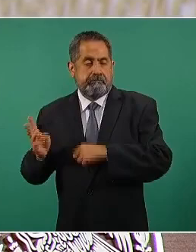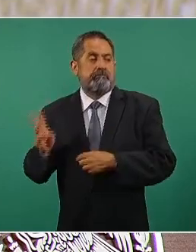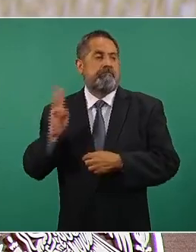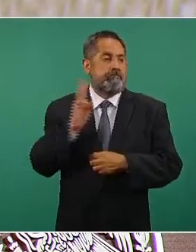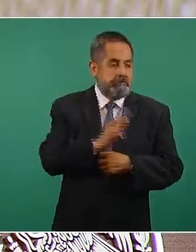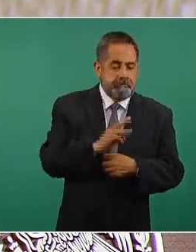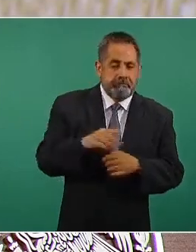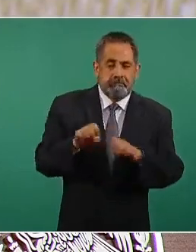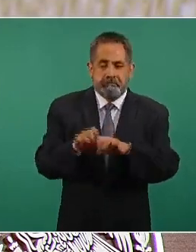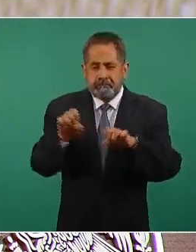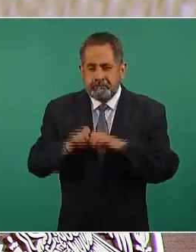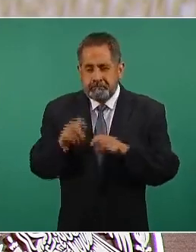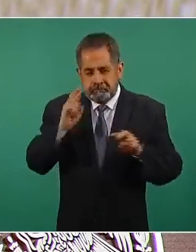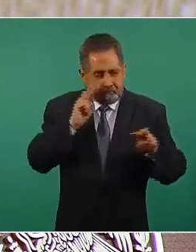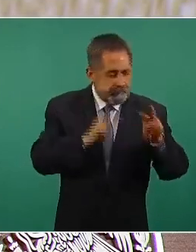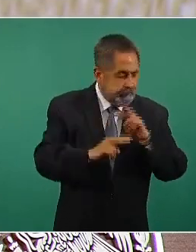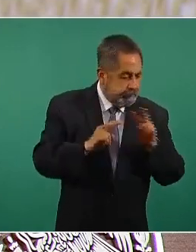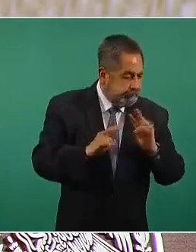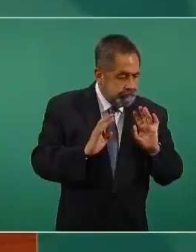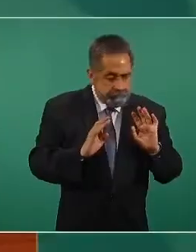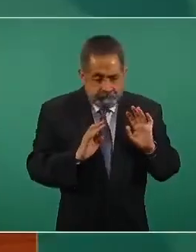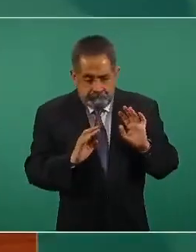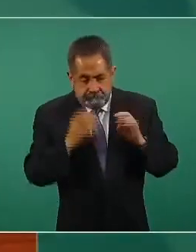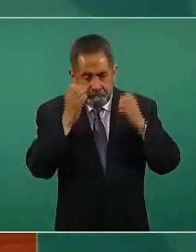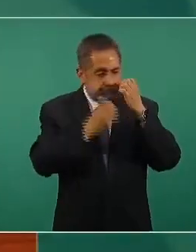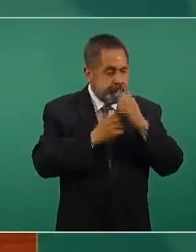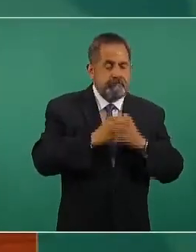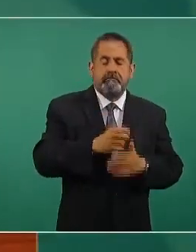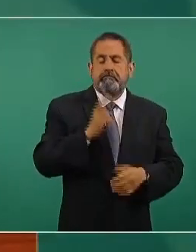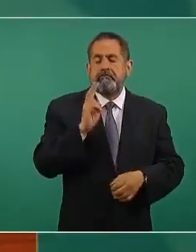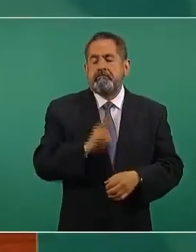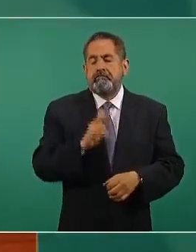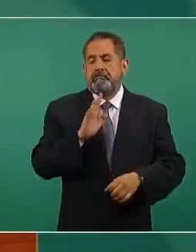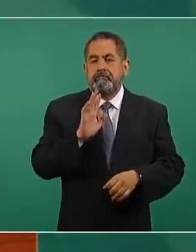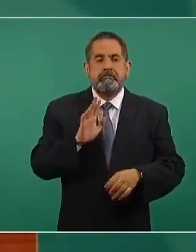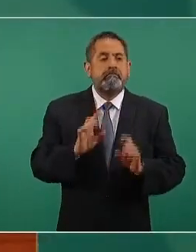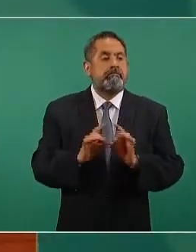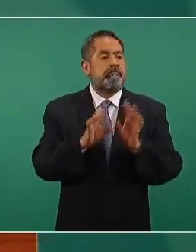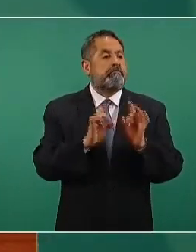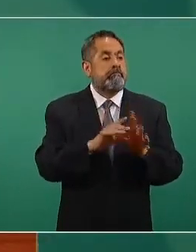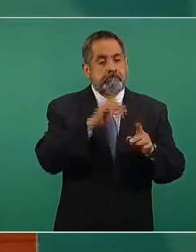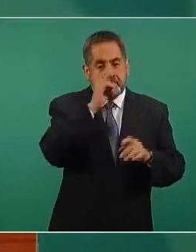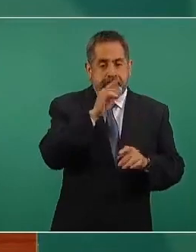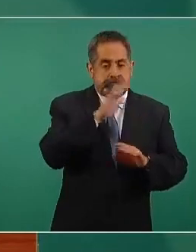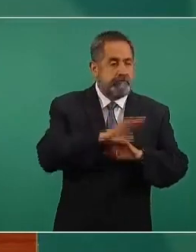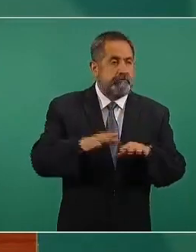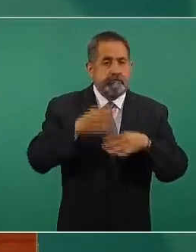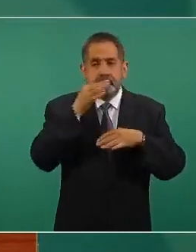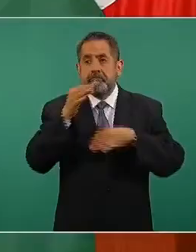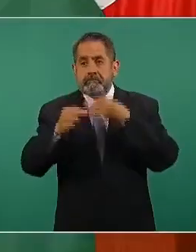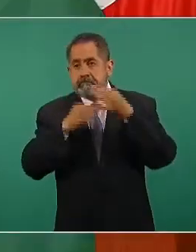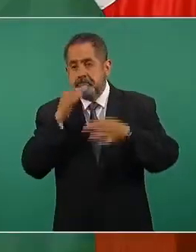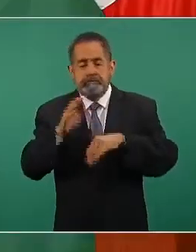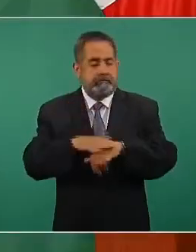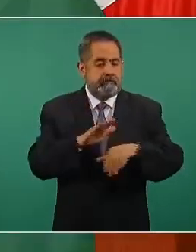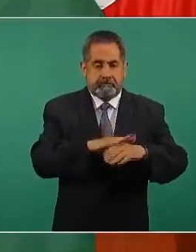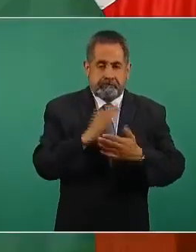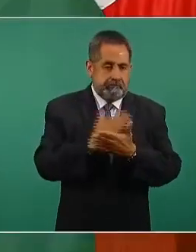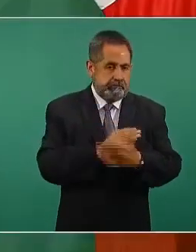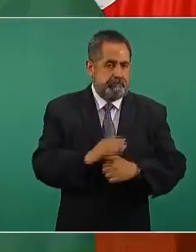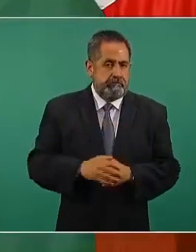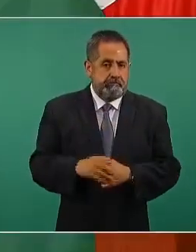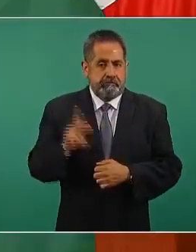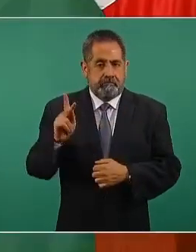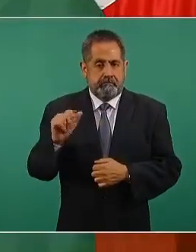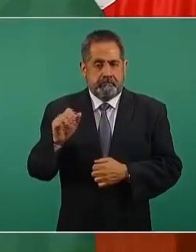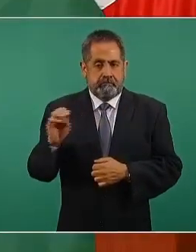los equipos que se encargan de notificar y atender algún incidente en caso de presentarse. Pemex